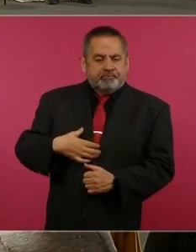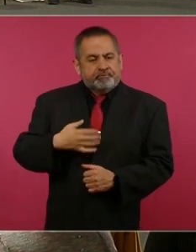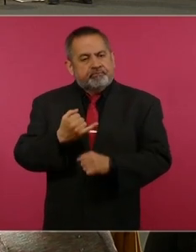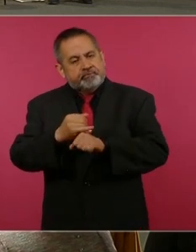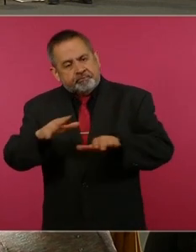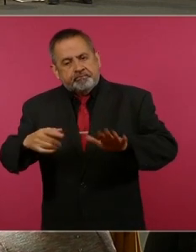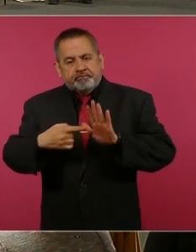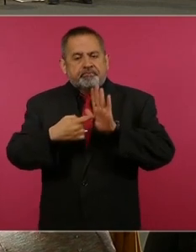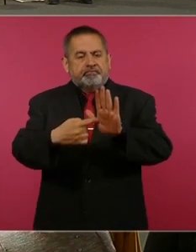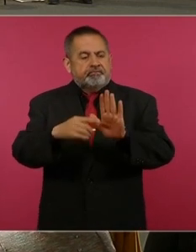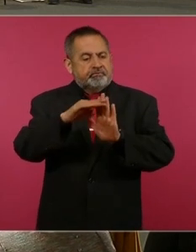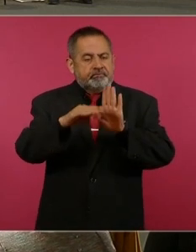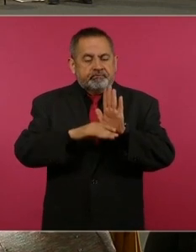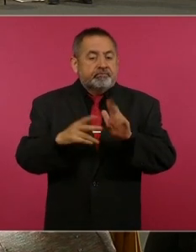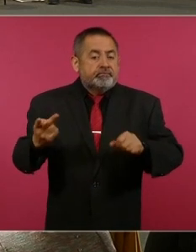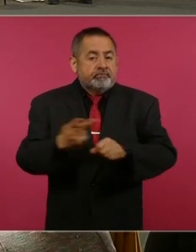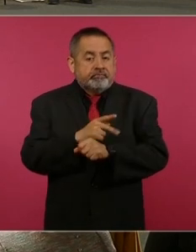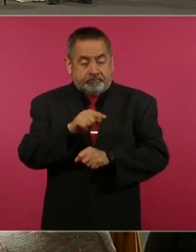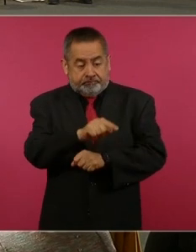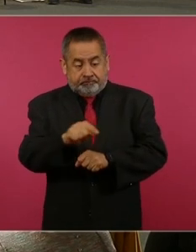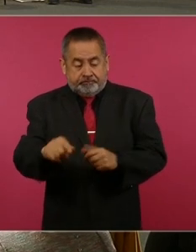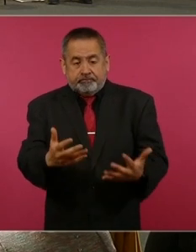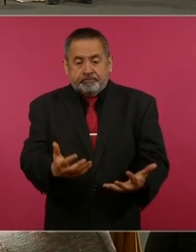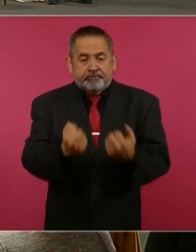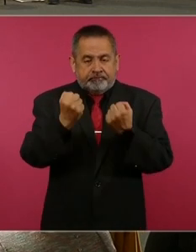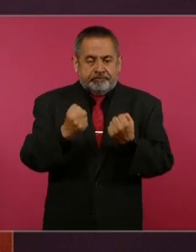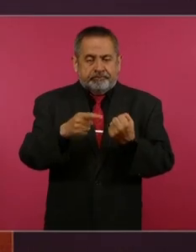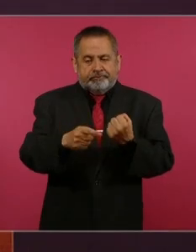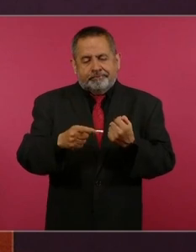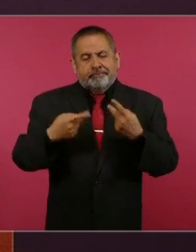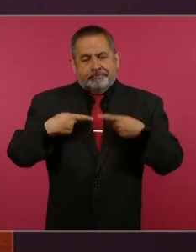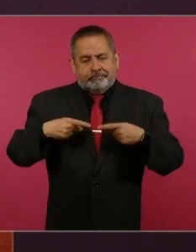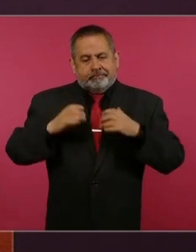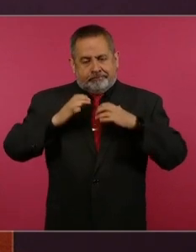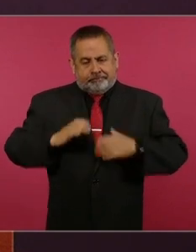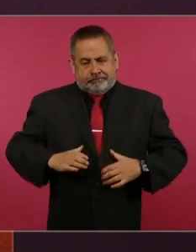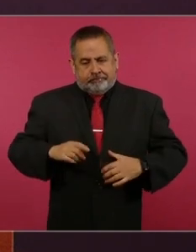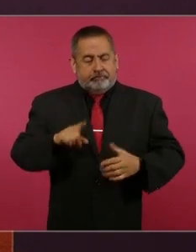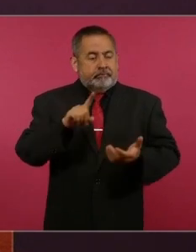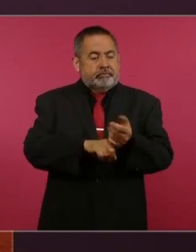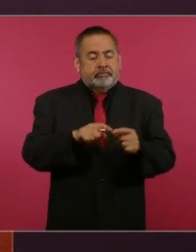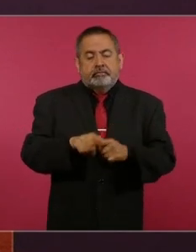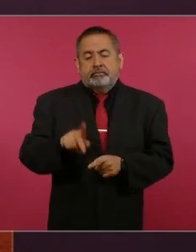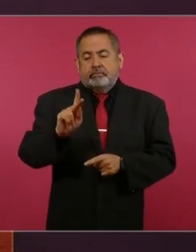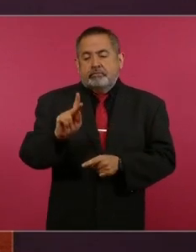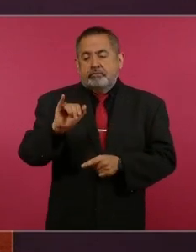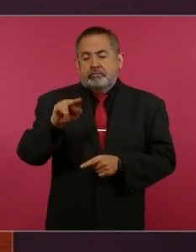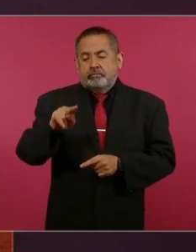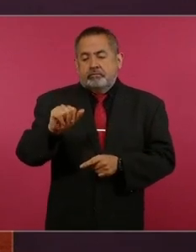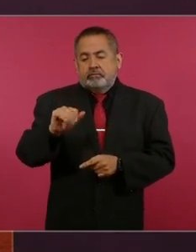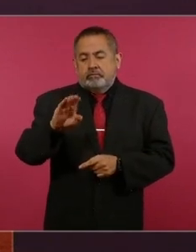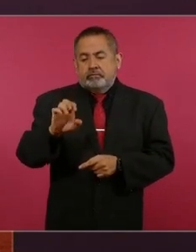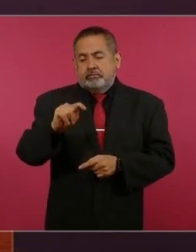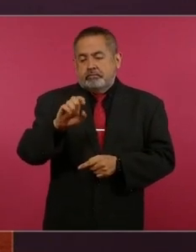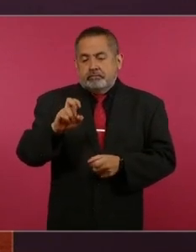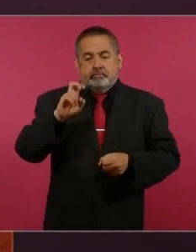los avances del rescate de los mineros en la mina El Pinabete en Sabinas,